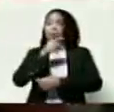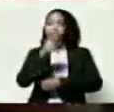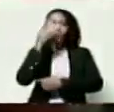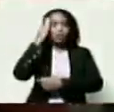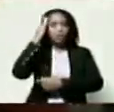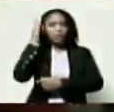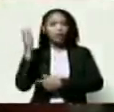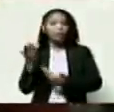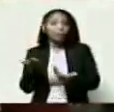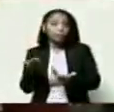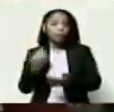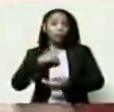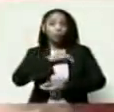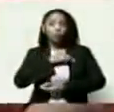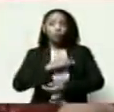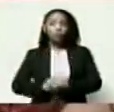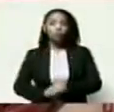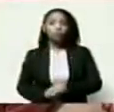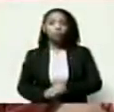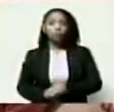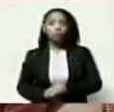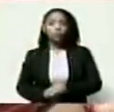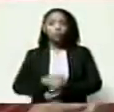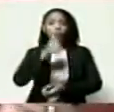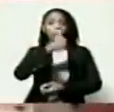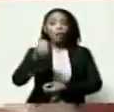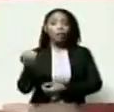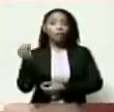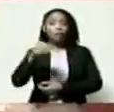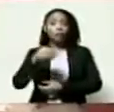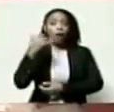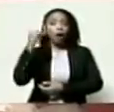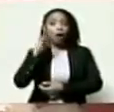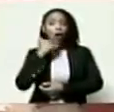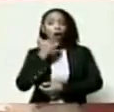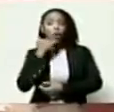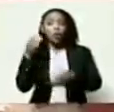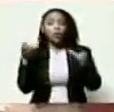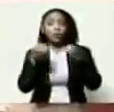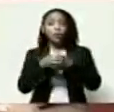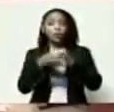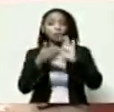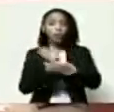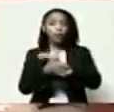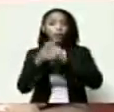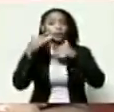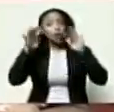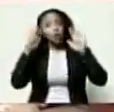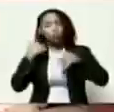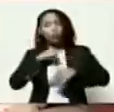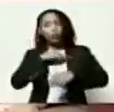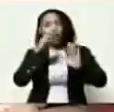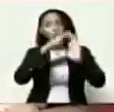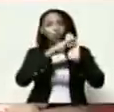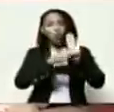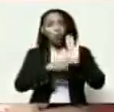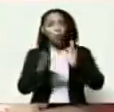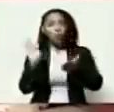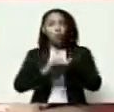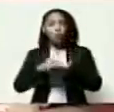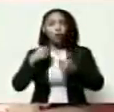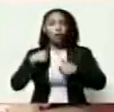que nosotros, cada vez que hay un Congreso, según nuestros estatutos establecidos